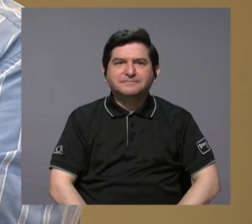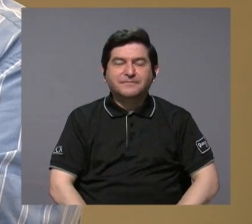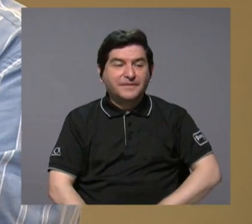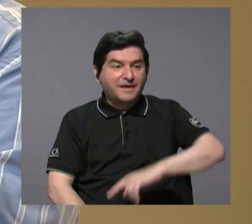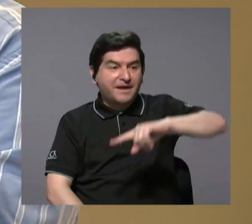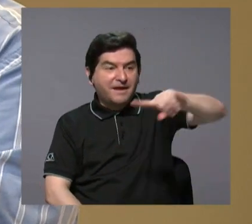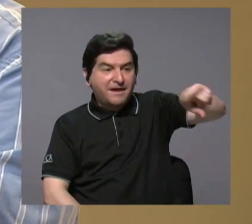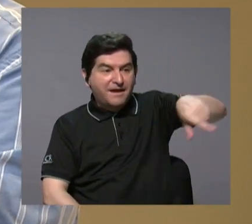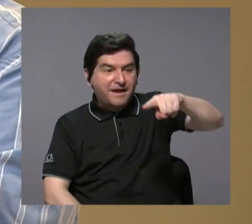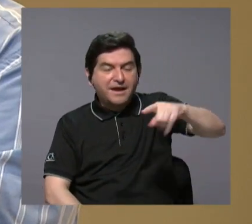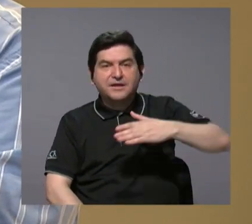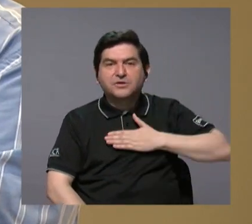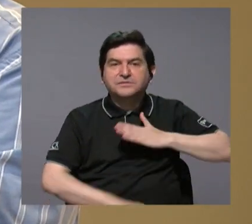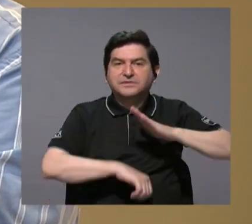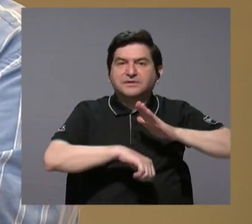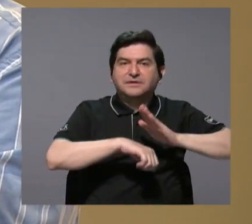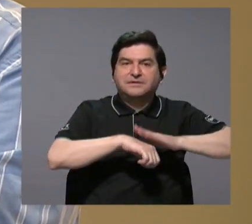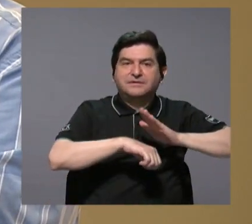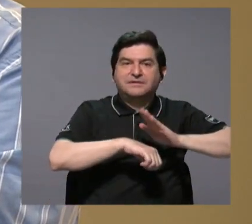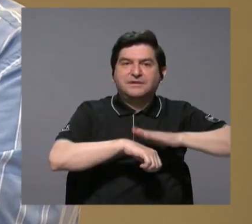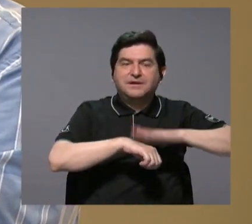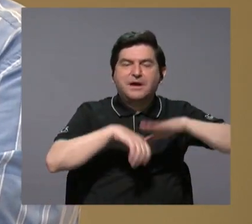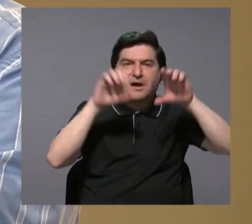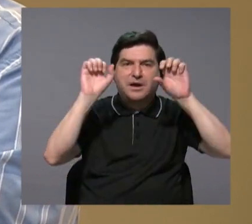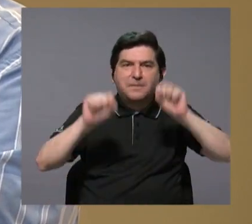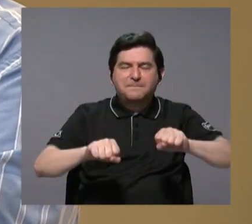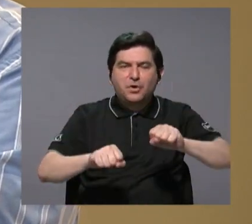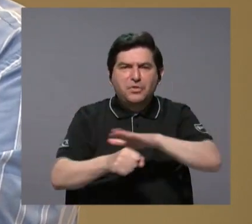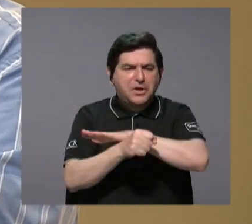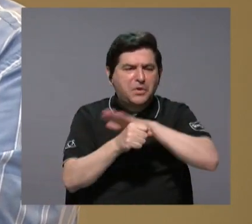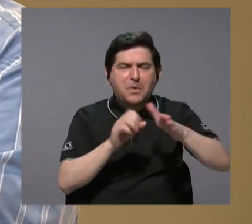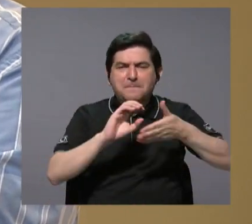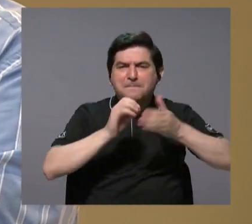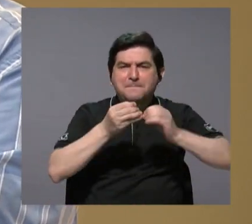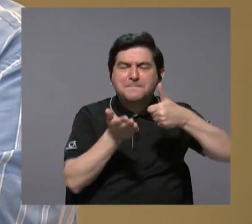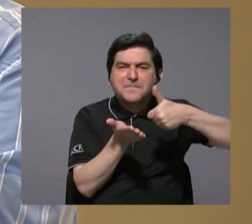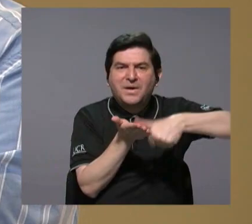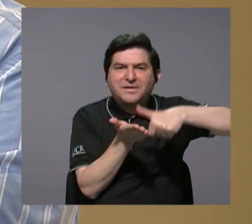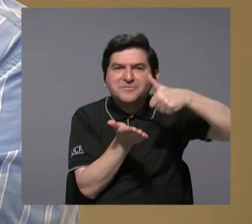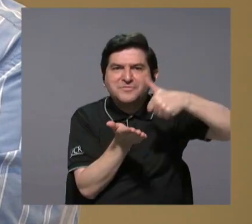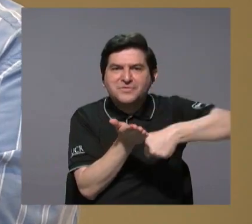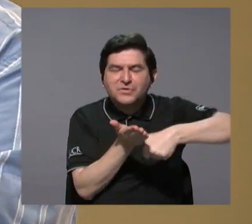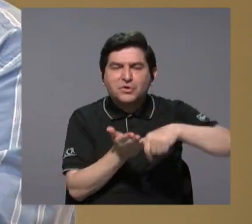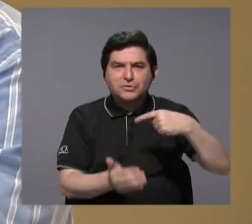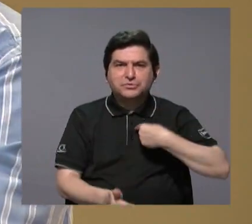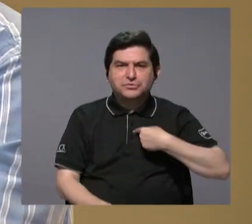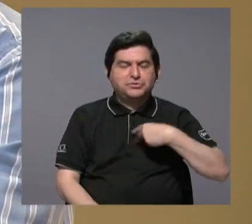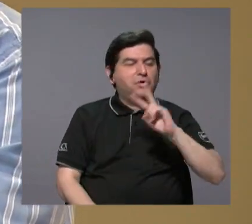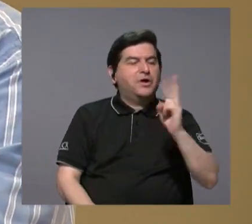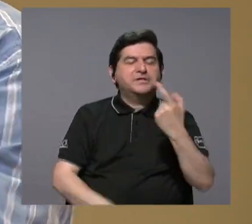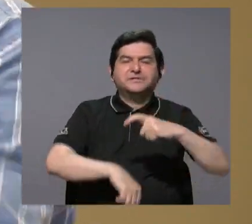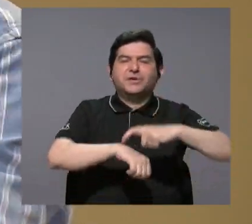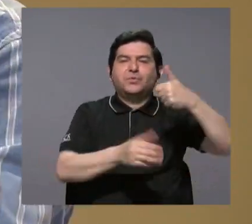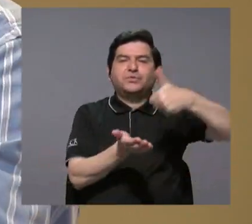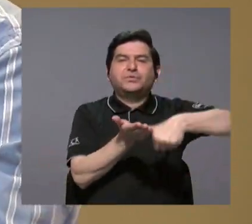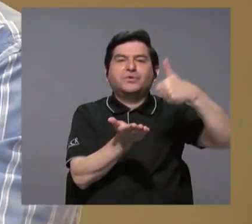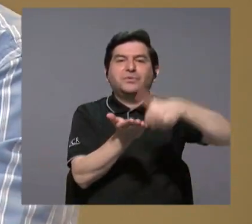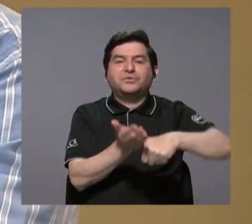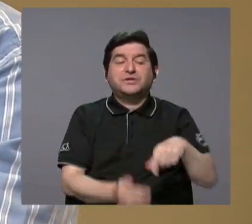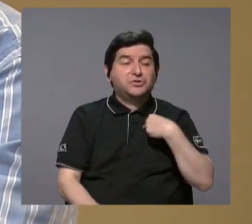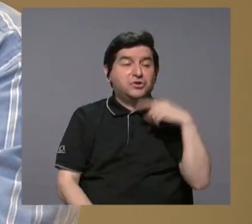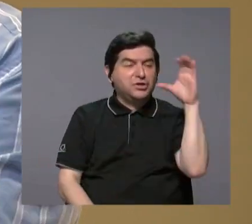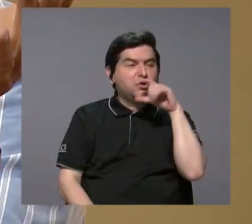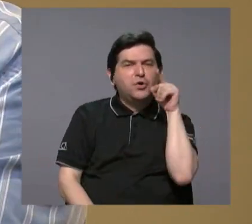me permita lograr suficientes votos para llegar a segunda ronda. Y eso es todo lo que